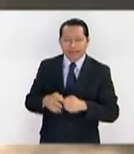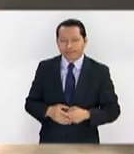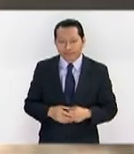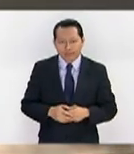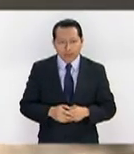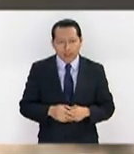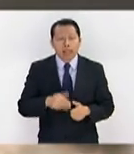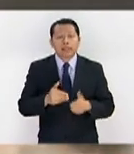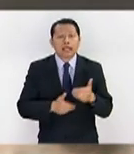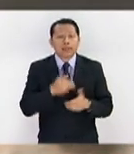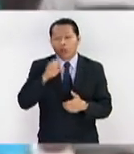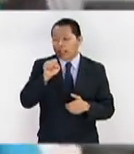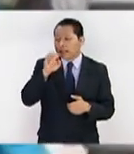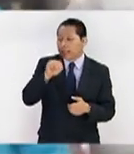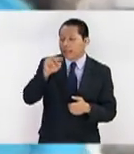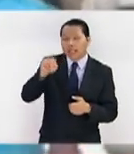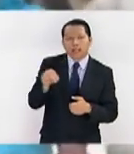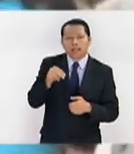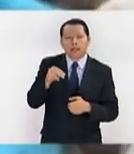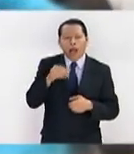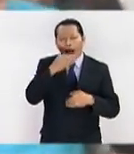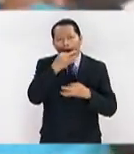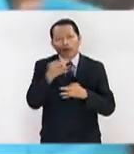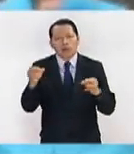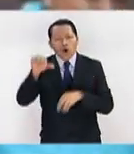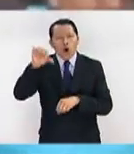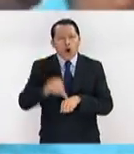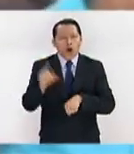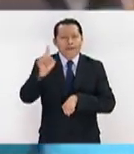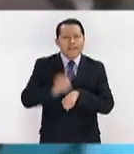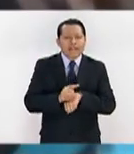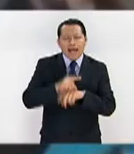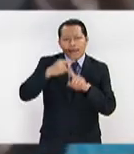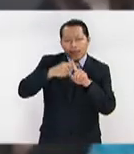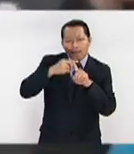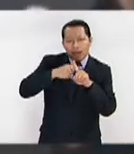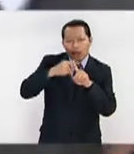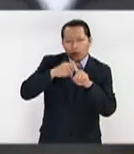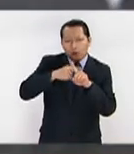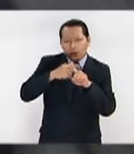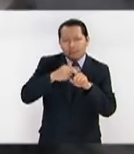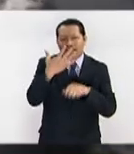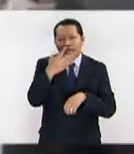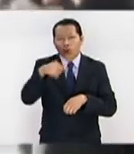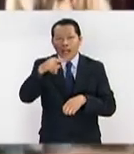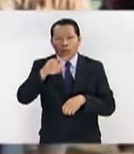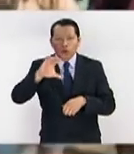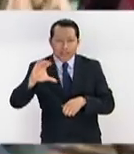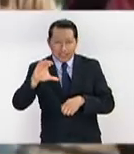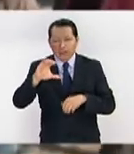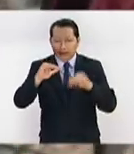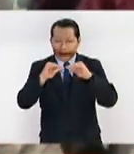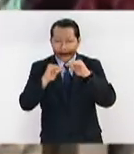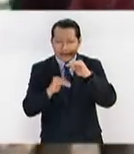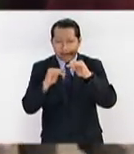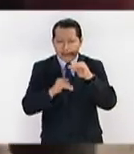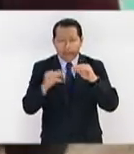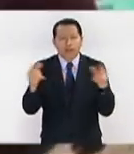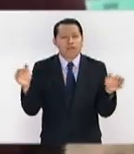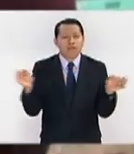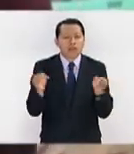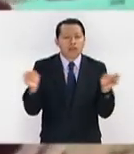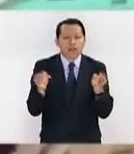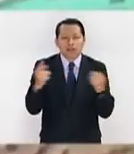El Servicio Meteorológico Nacional pronosticó para hoy temperaturas mínimas por debajo de los 5 grados Celsius, con heladas en